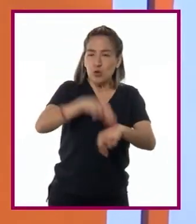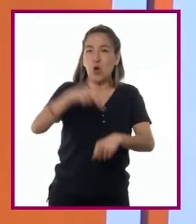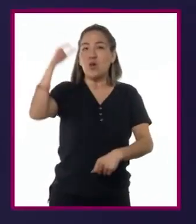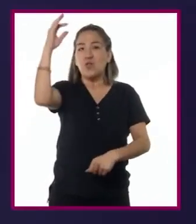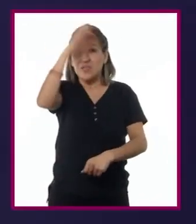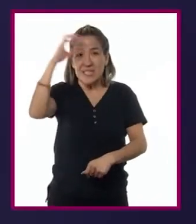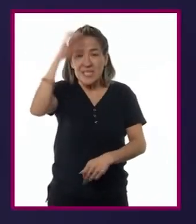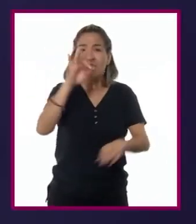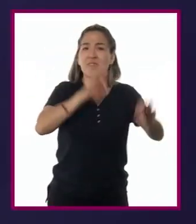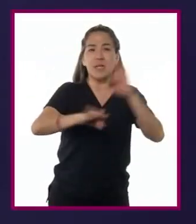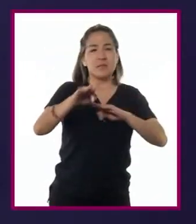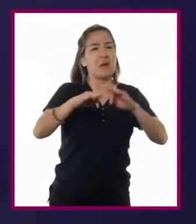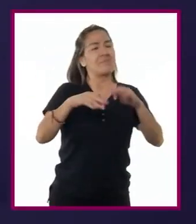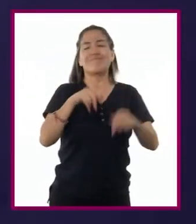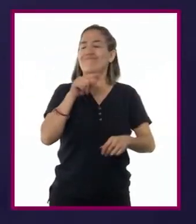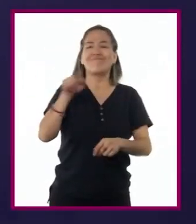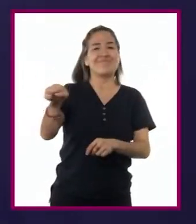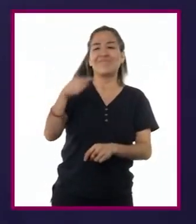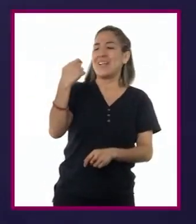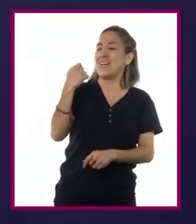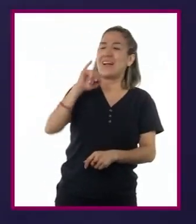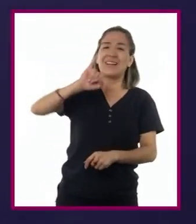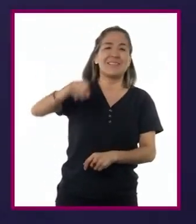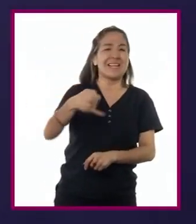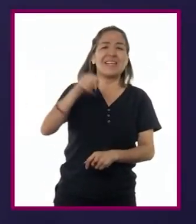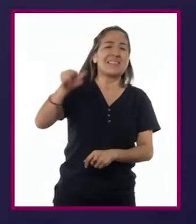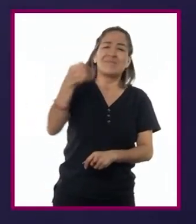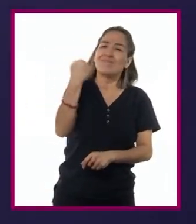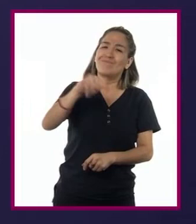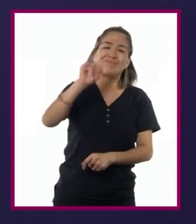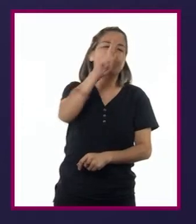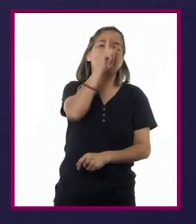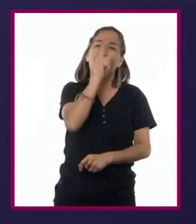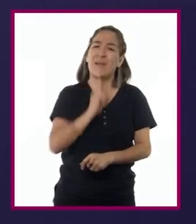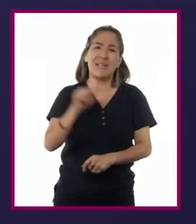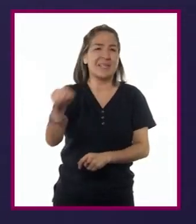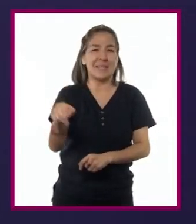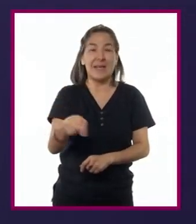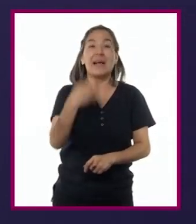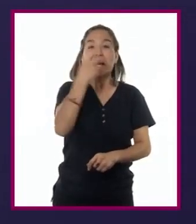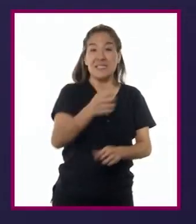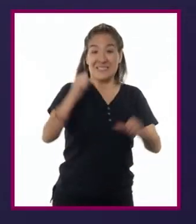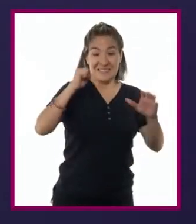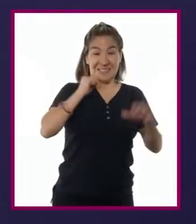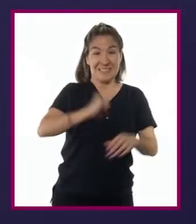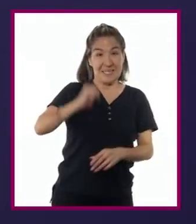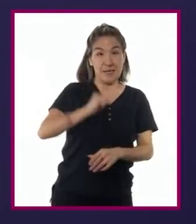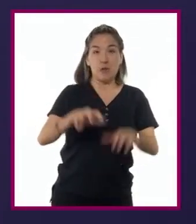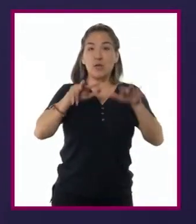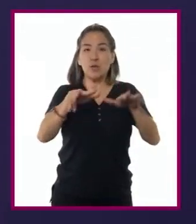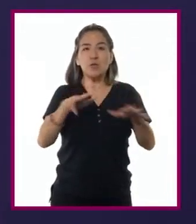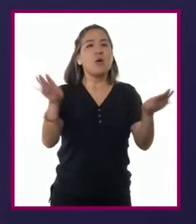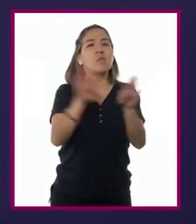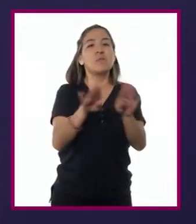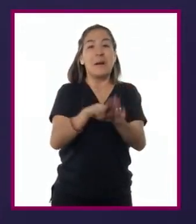entre otros. Desde el siglo XVIII hasta la fecha, las comunidades científicas no avalan la magnetoterapia.